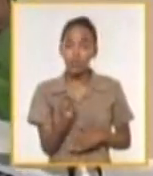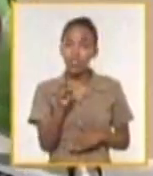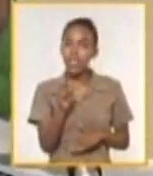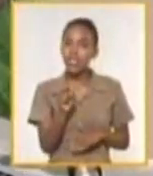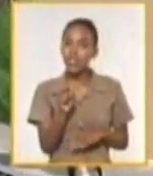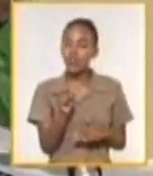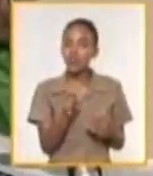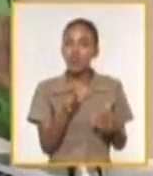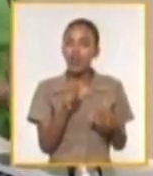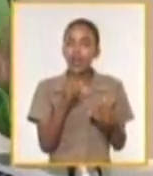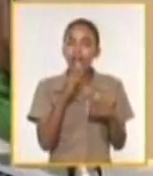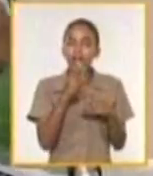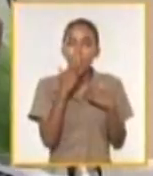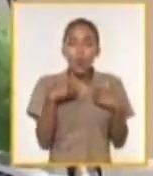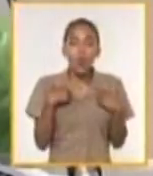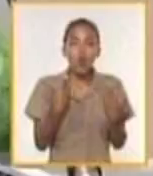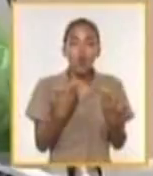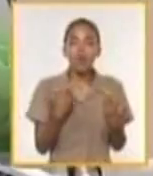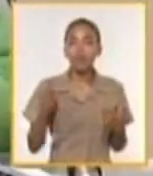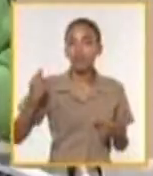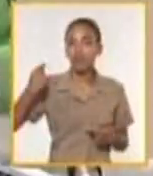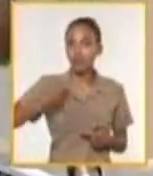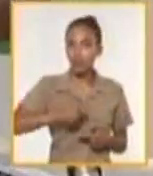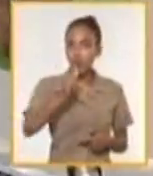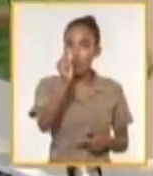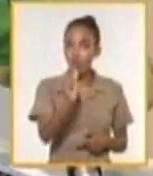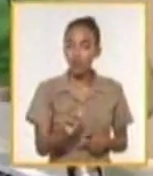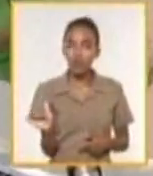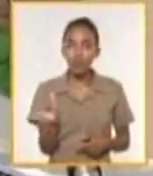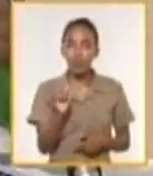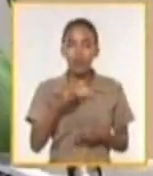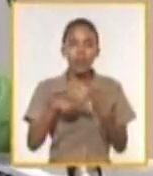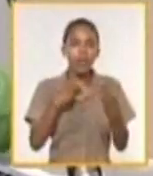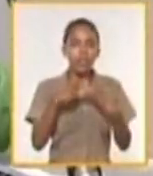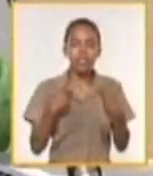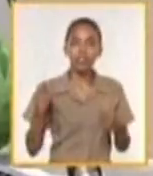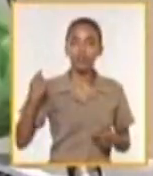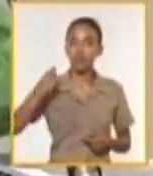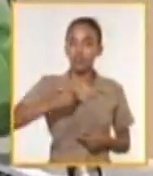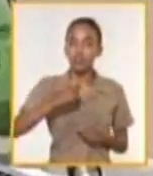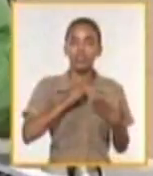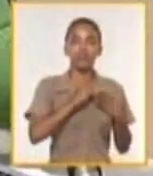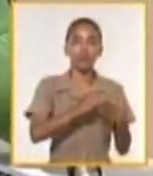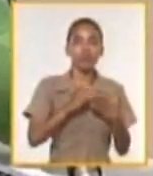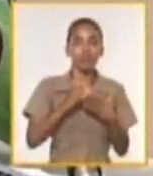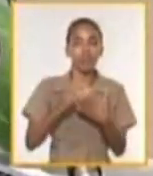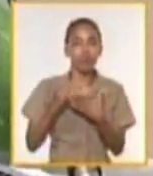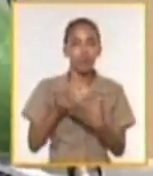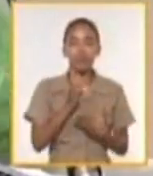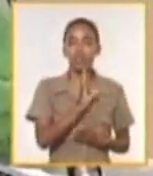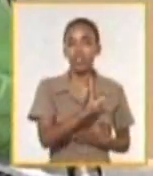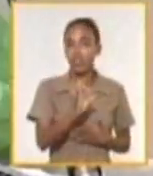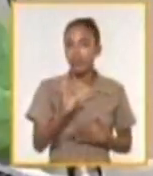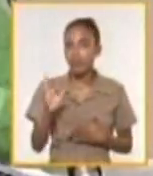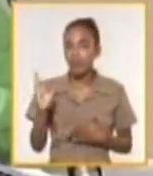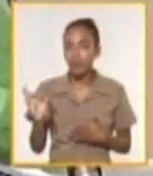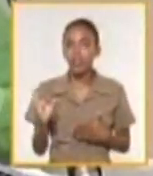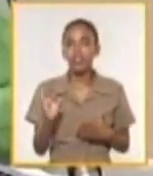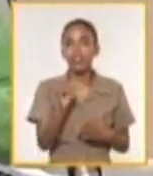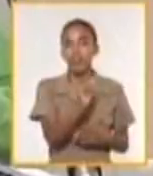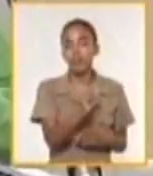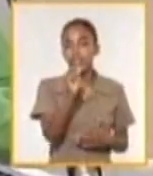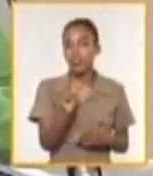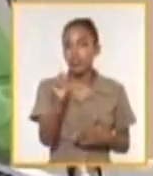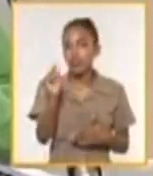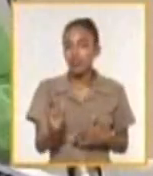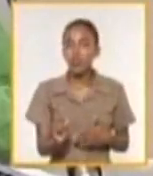a ser un hombre justo, un hombre que realiza la justicia, un hombre que divisa, no solo